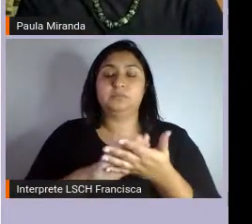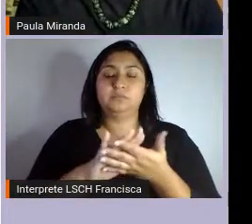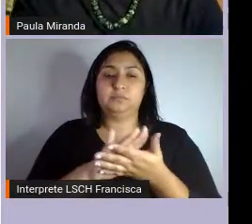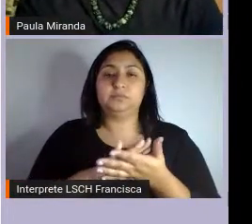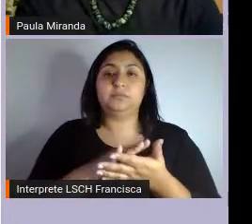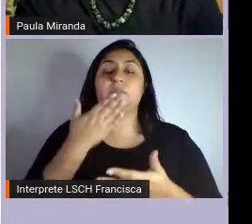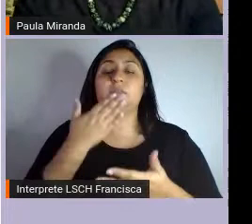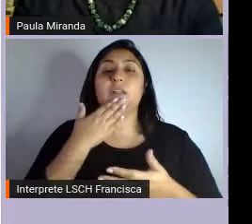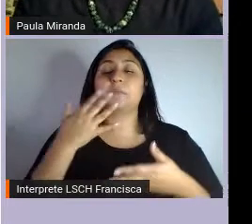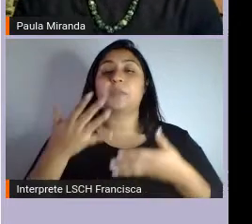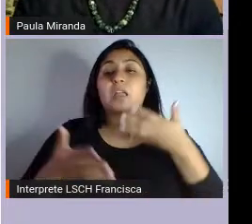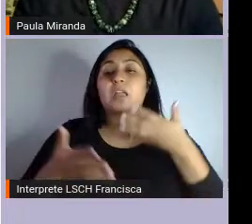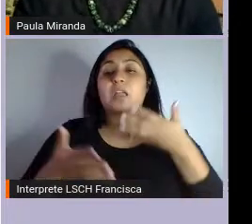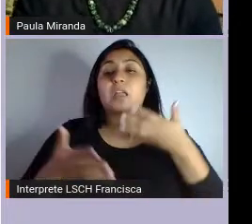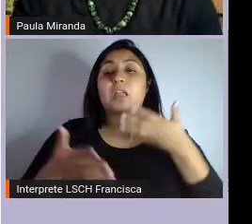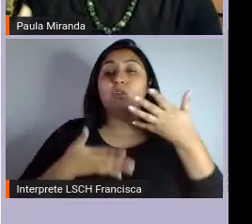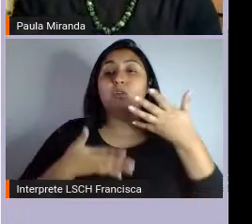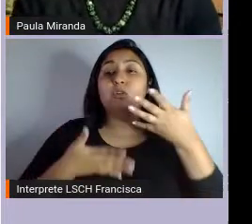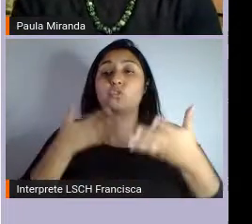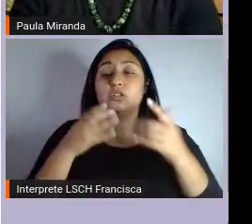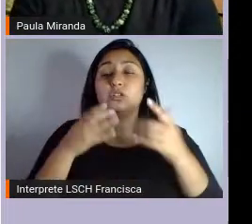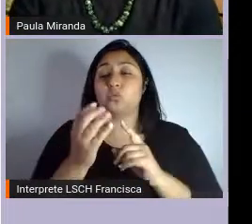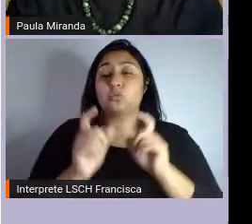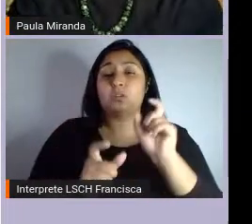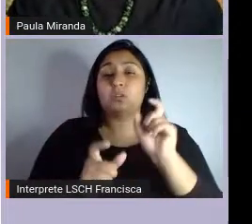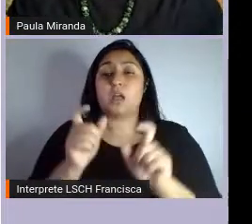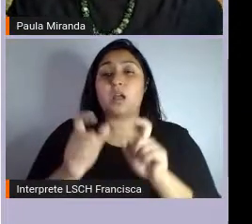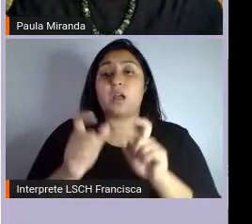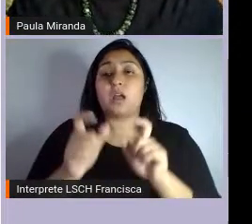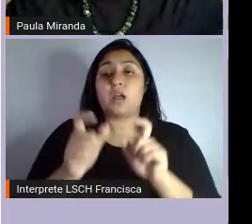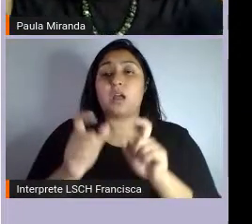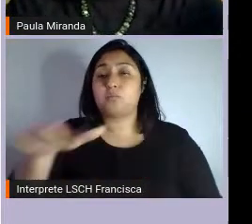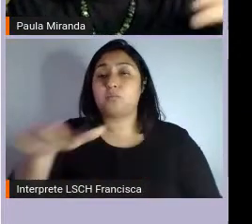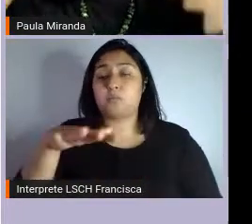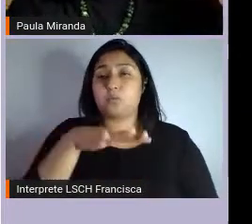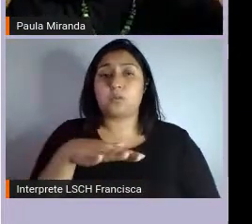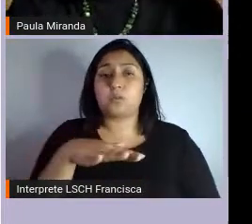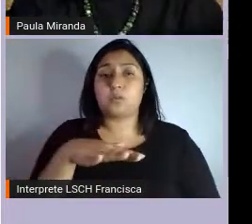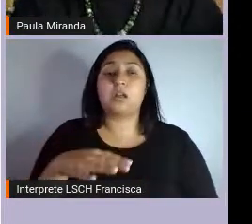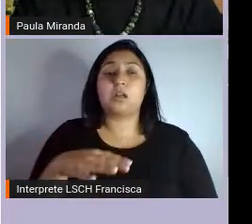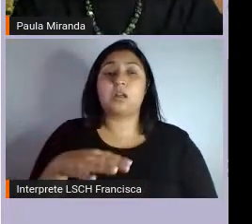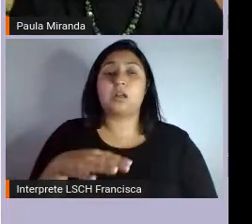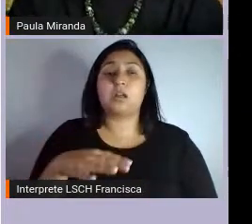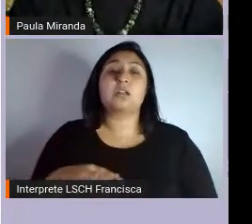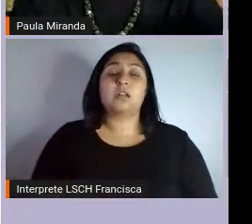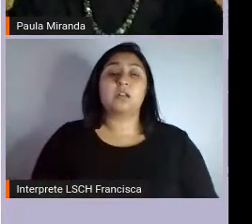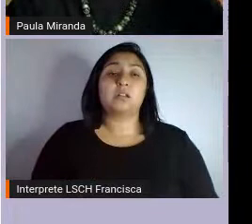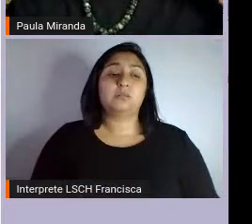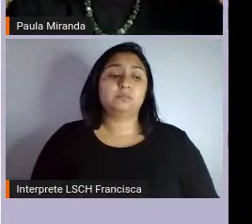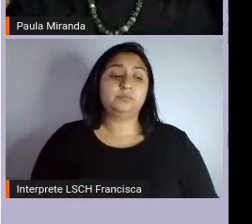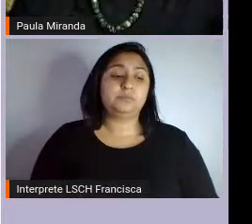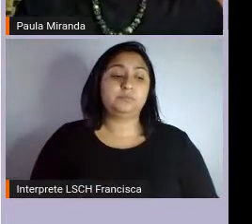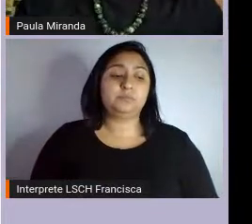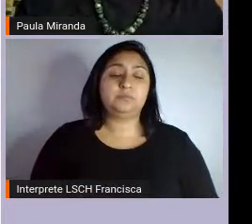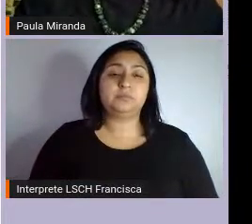popular, o sea, conciertos de Beethoven, de Bach, son de recopilaciones también, en el caso de ellos, de mucha lectura de las culturas